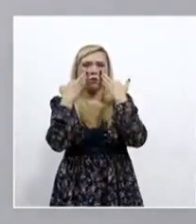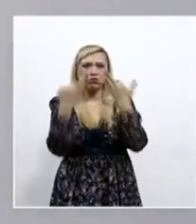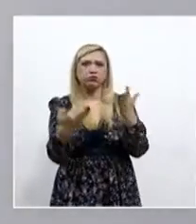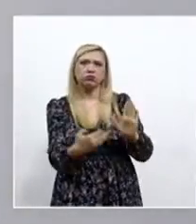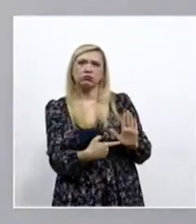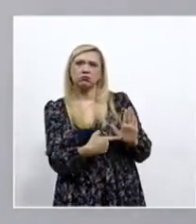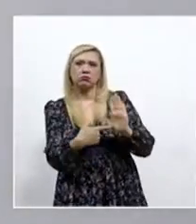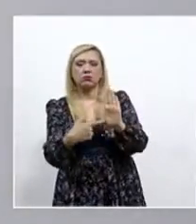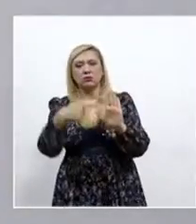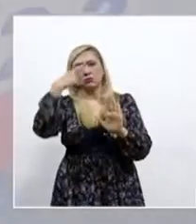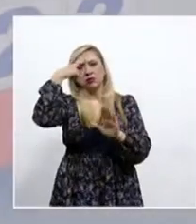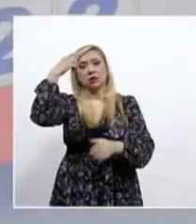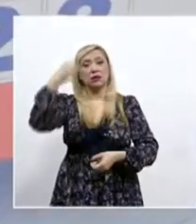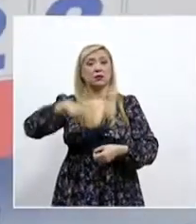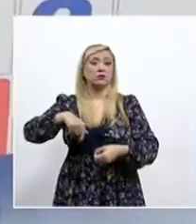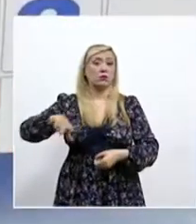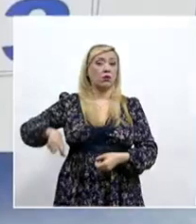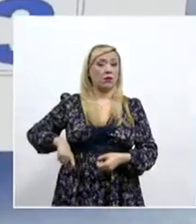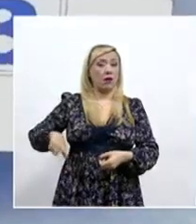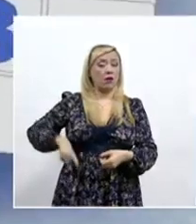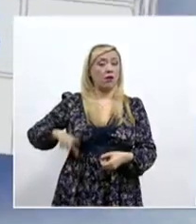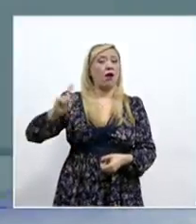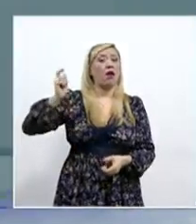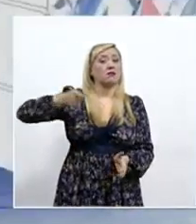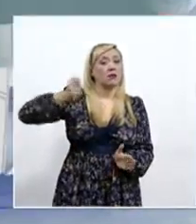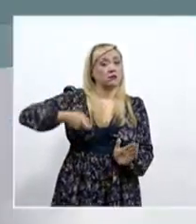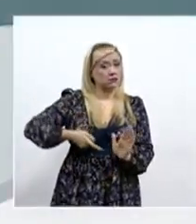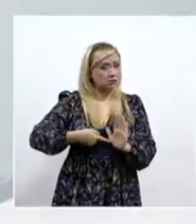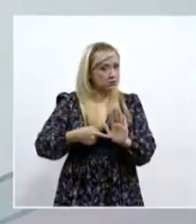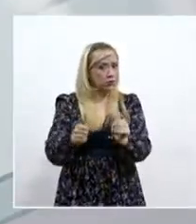el conocimiento del caso concreto que ustedes enfrentan,